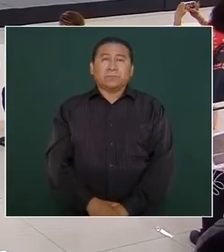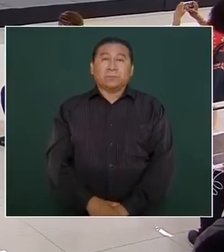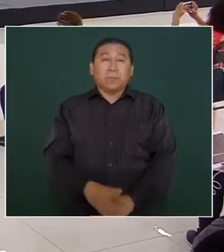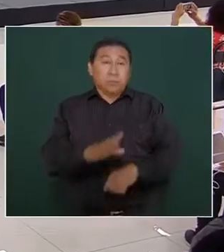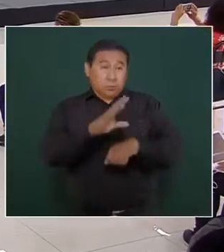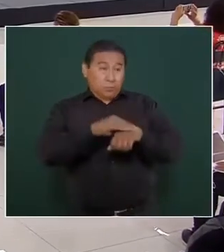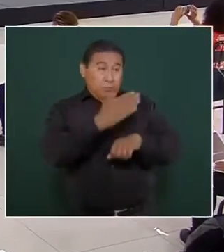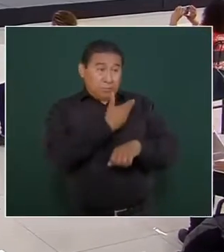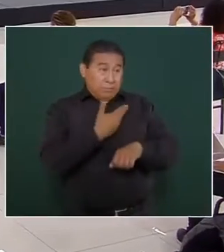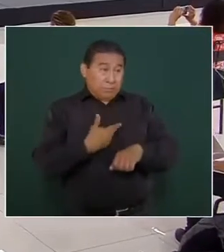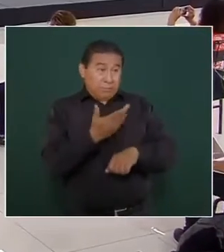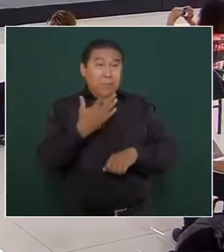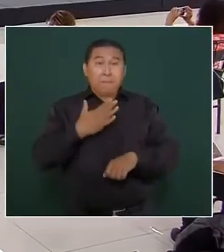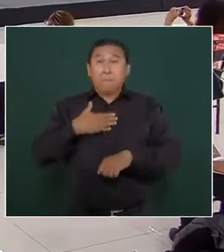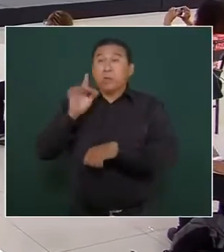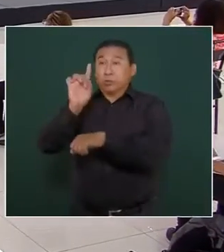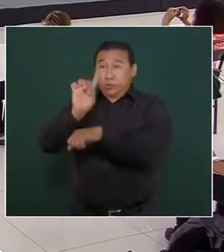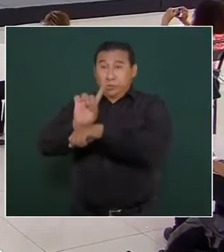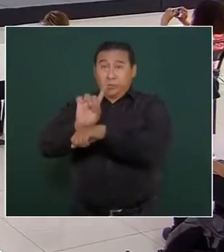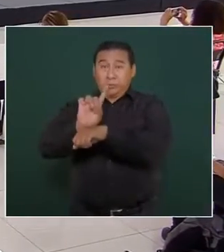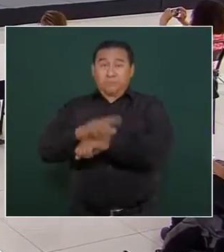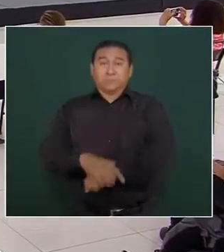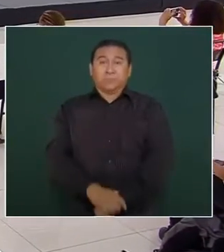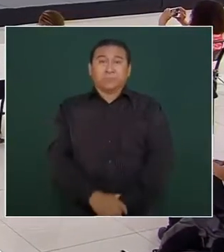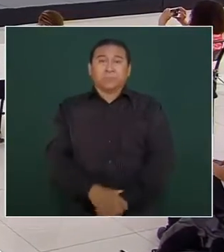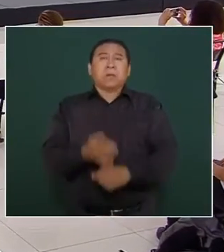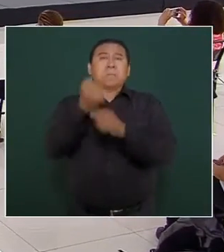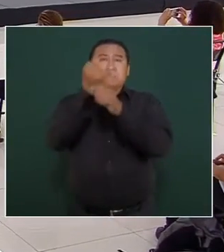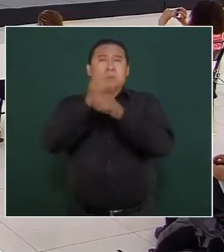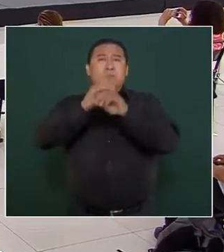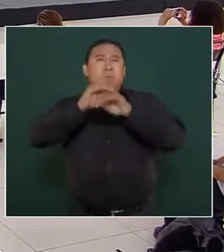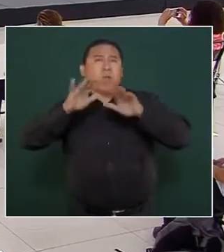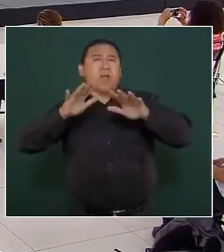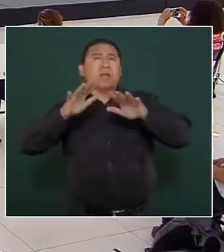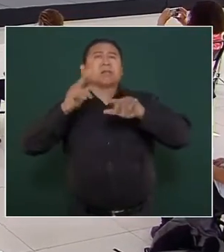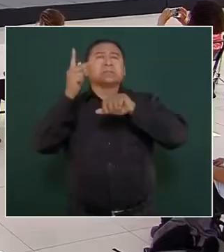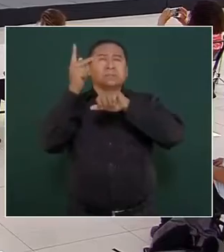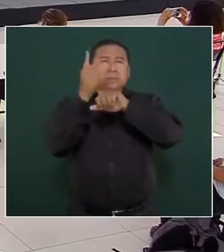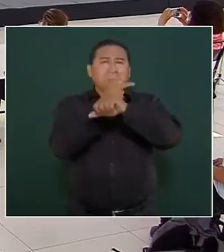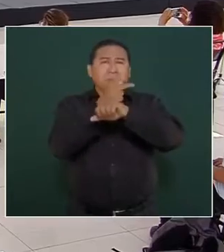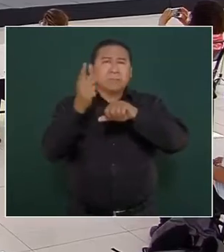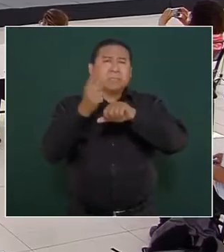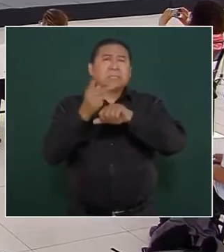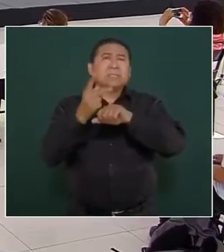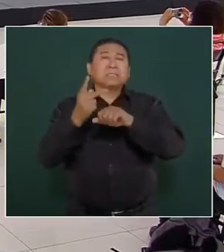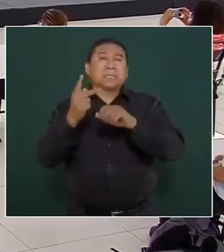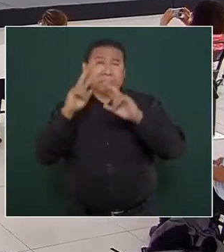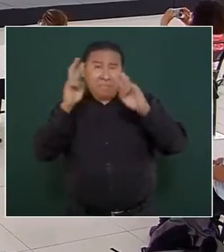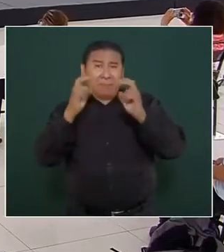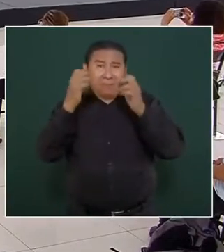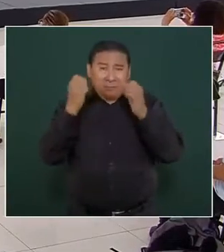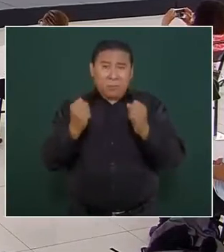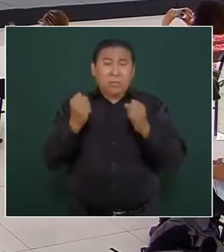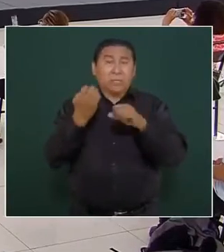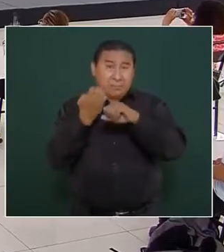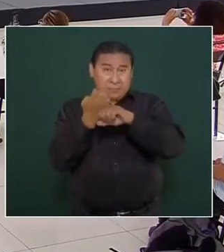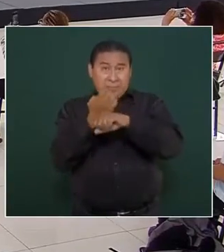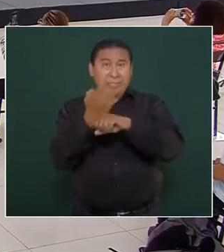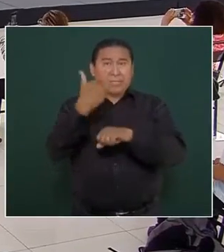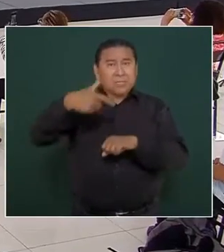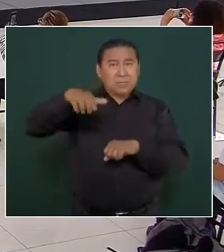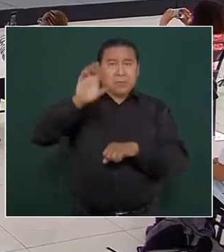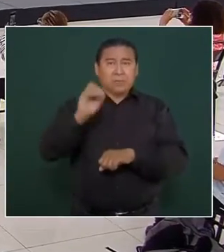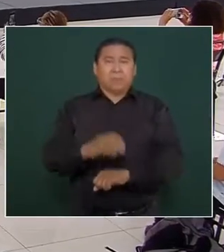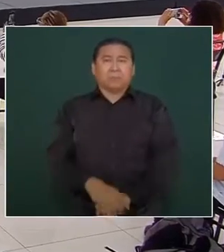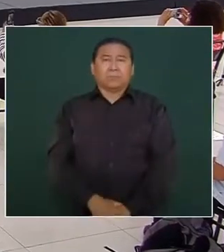Con su permiso, señor presidente. Buenos días. Vamos a informar sobre la situación de seguridad pública en el estado de